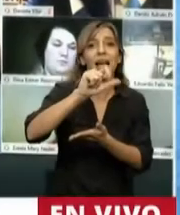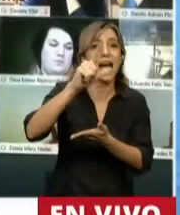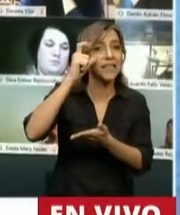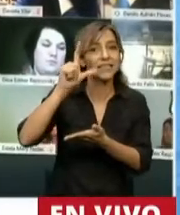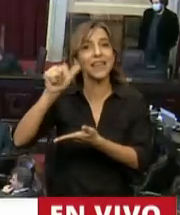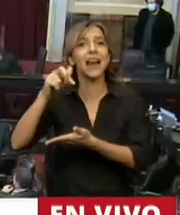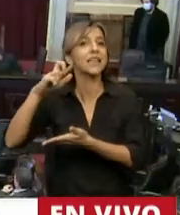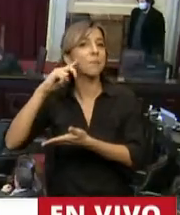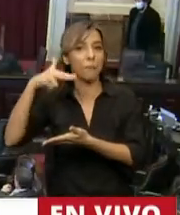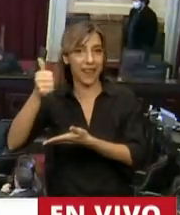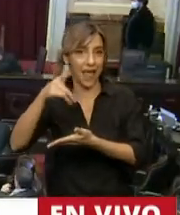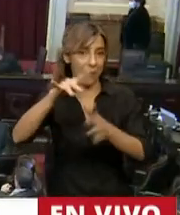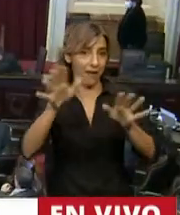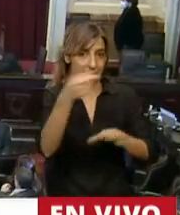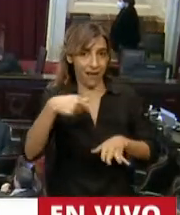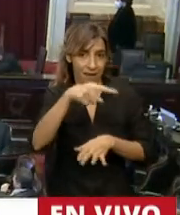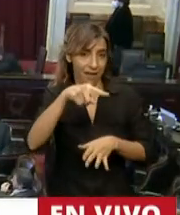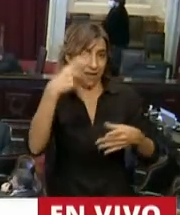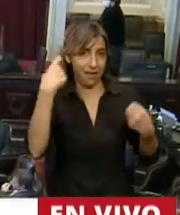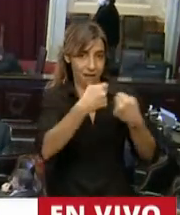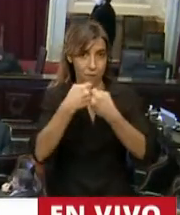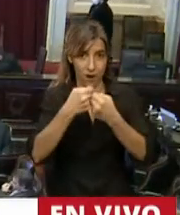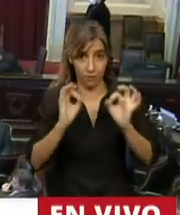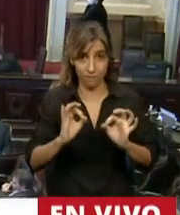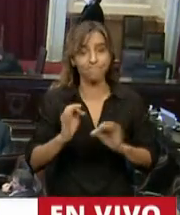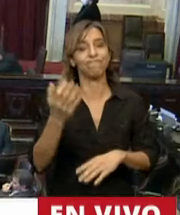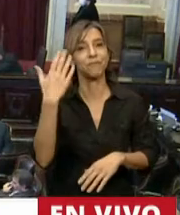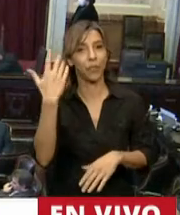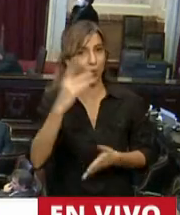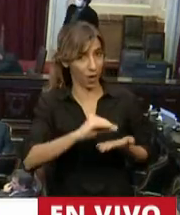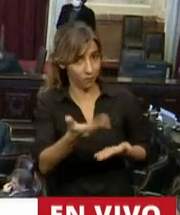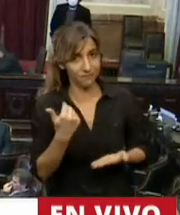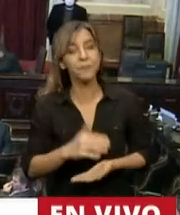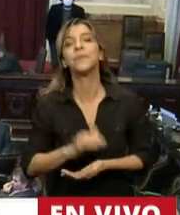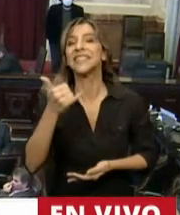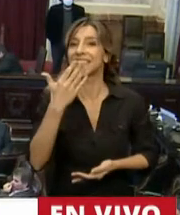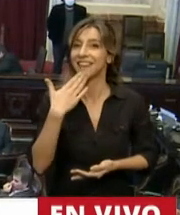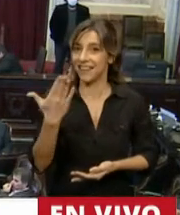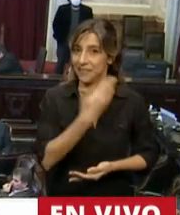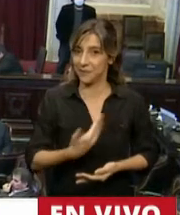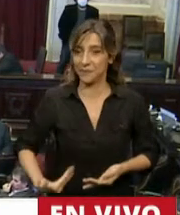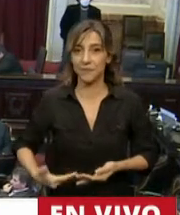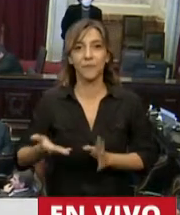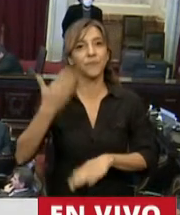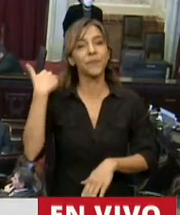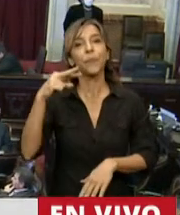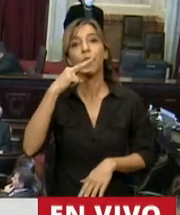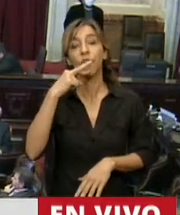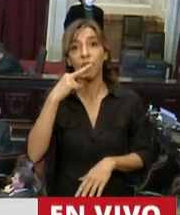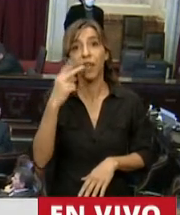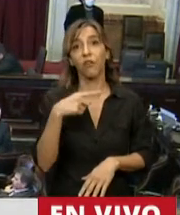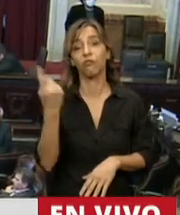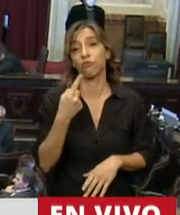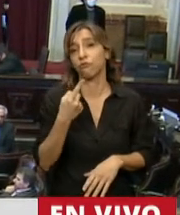En el uso de la palabra, el diputado Stefani. Gracias, señor presidente. El día viernes, en la sesión del viernes, yo decía que estamos todos